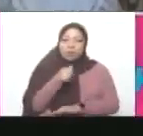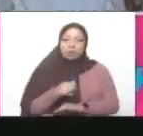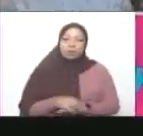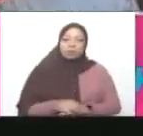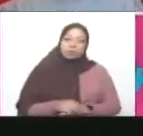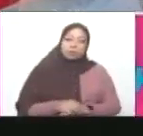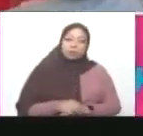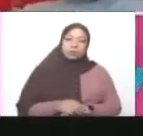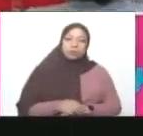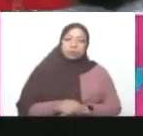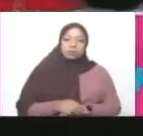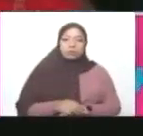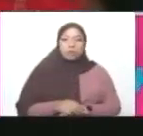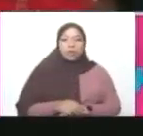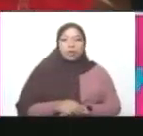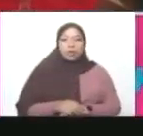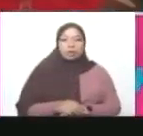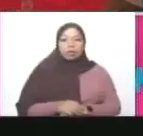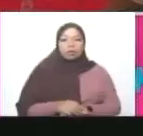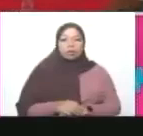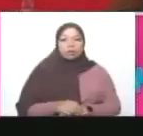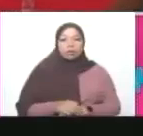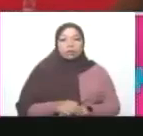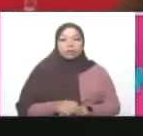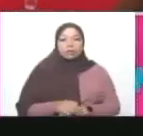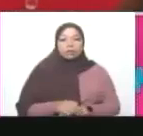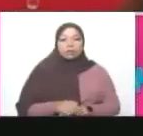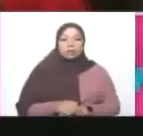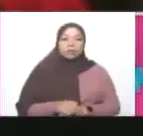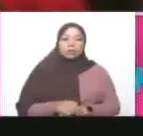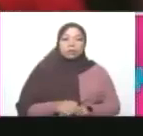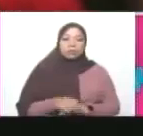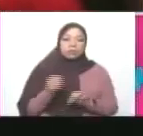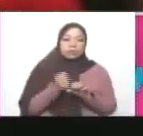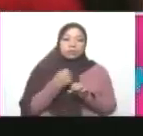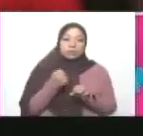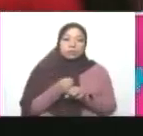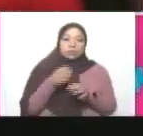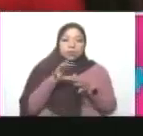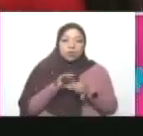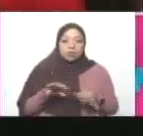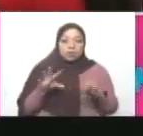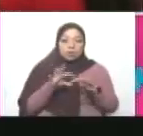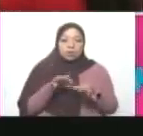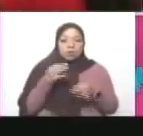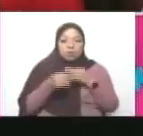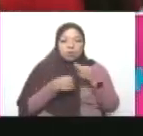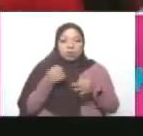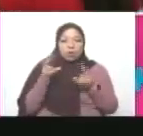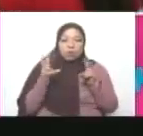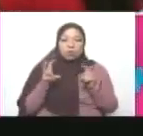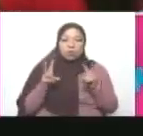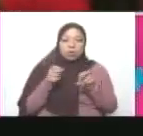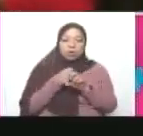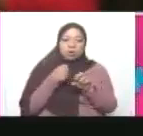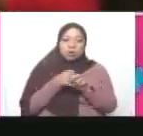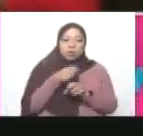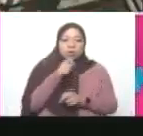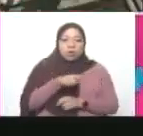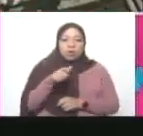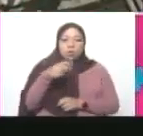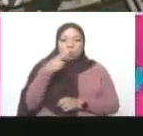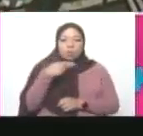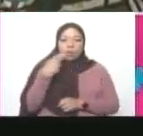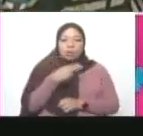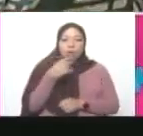de ese mismo punto y círculo. Ese mismo día también le comenté que tenía solicitud por unas luminarias, también la gente de Corpo